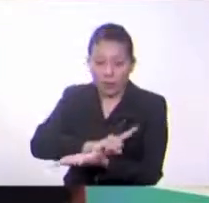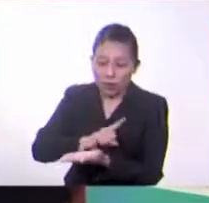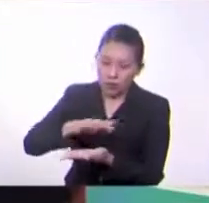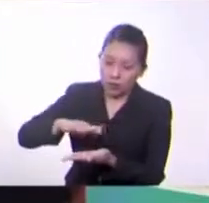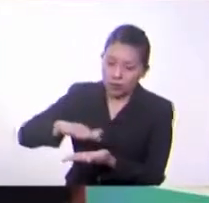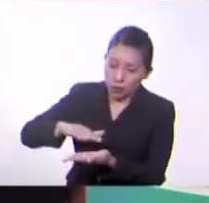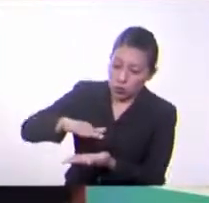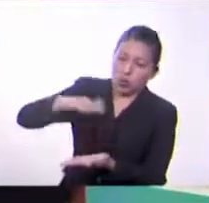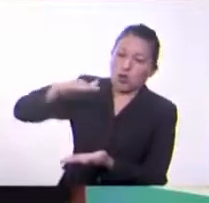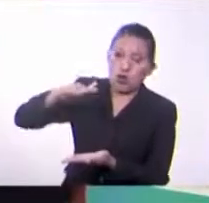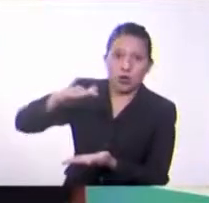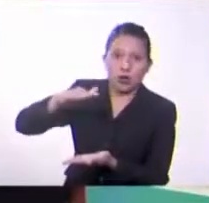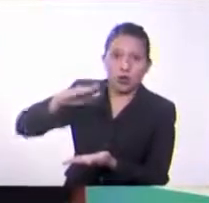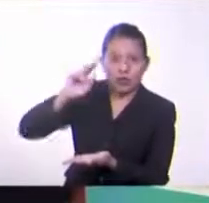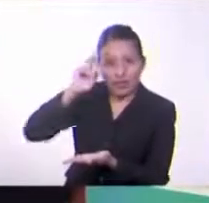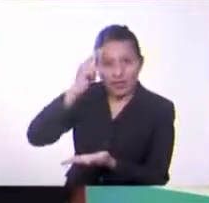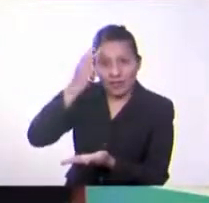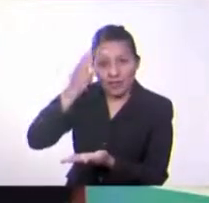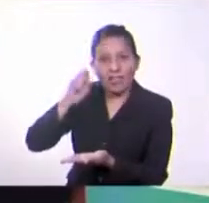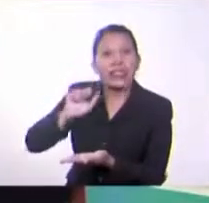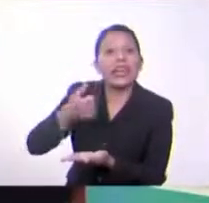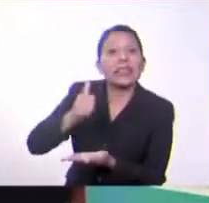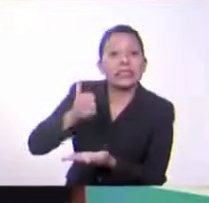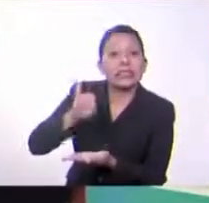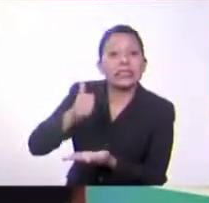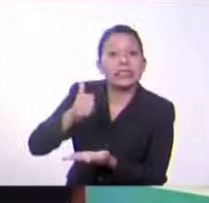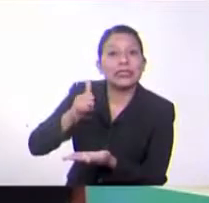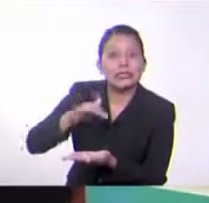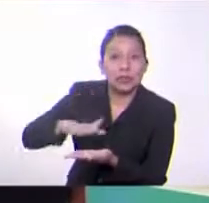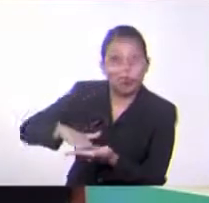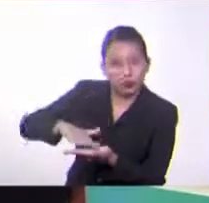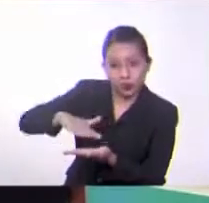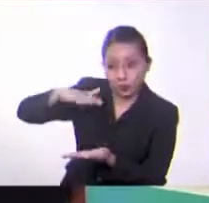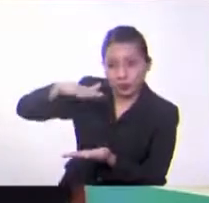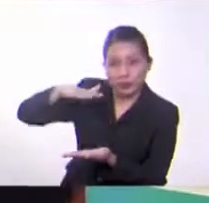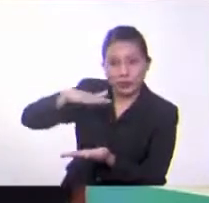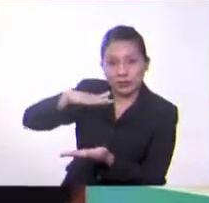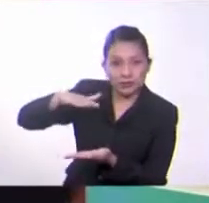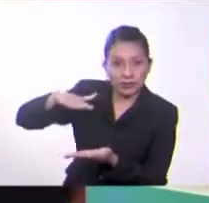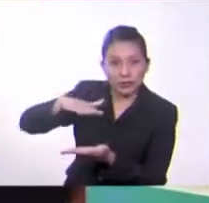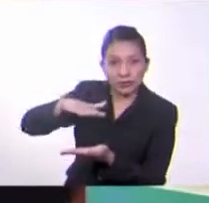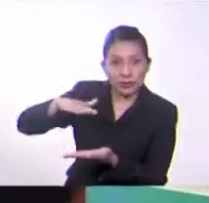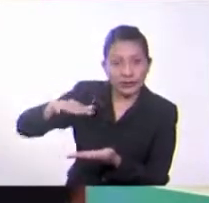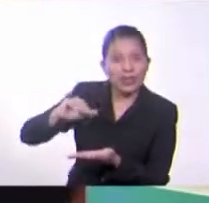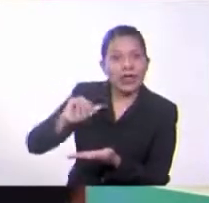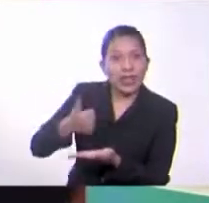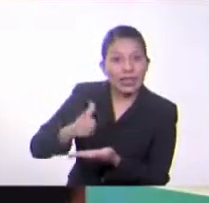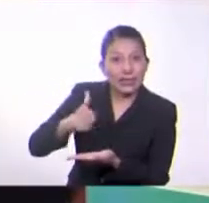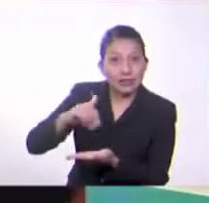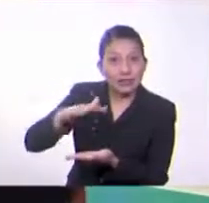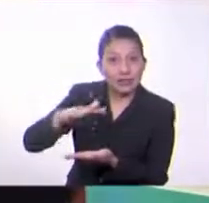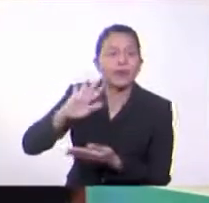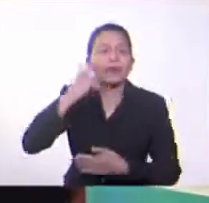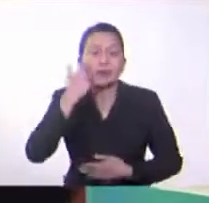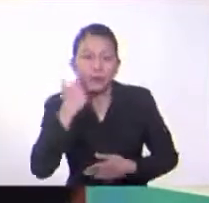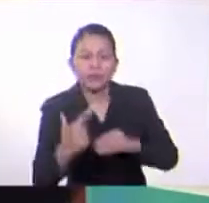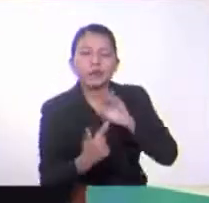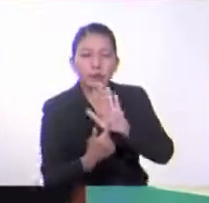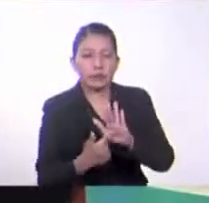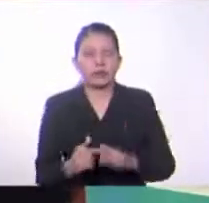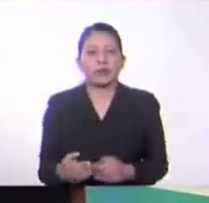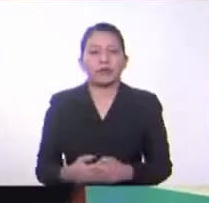10. Para mí que llega a 10. Para ti que llega a 10, así es. Bien, entonces vamos planteando algunas